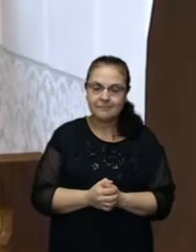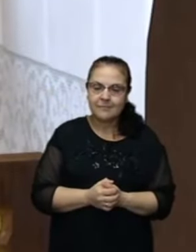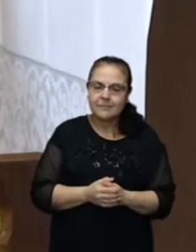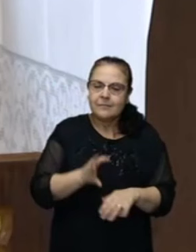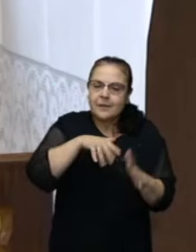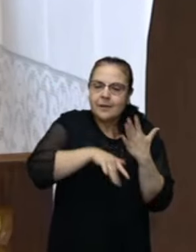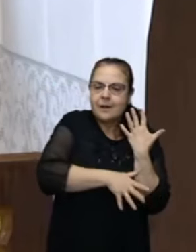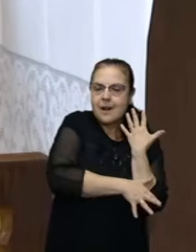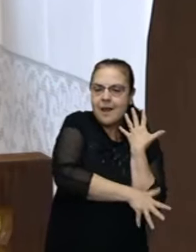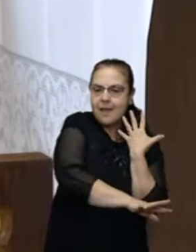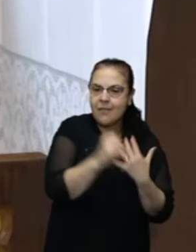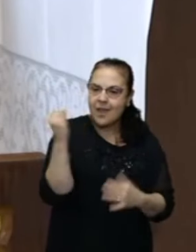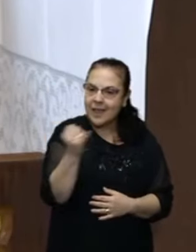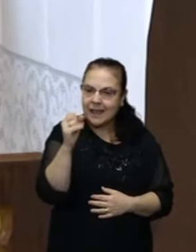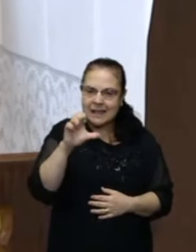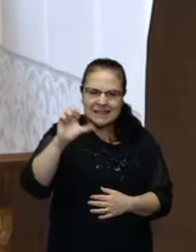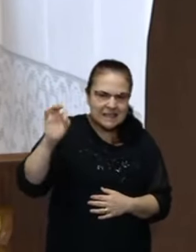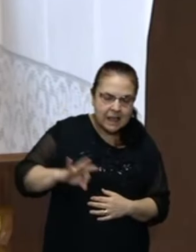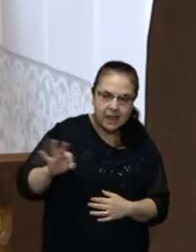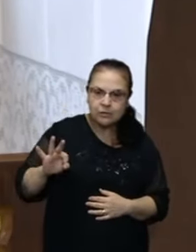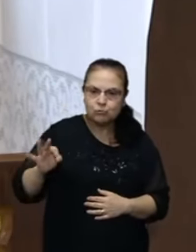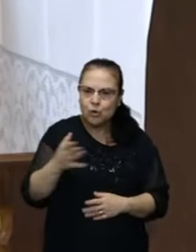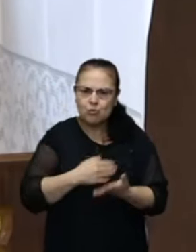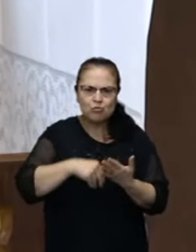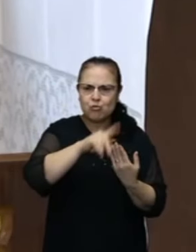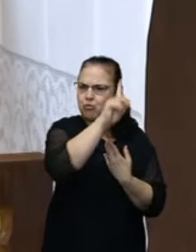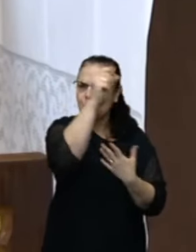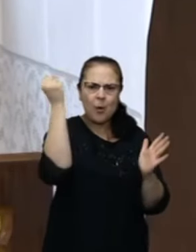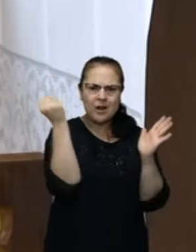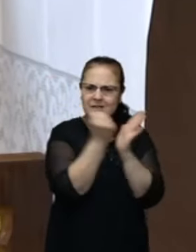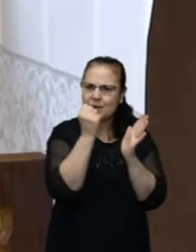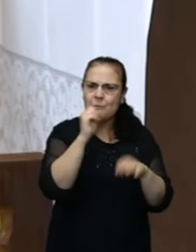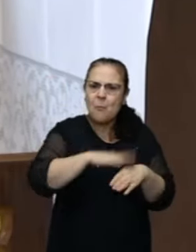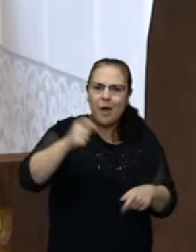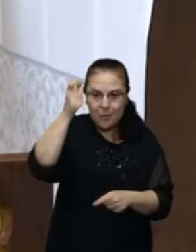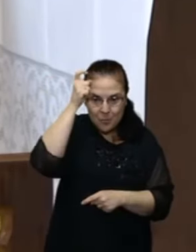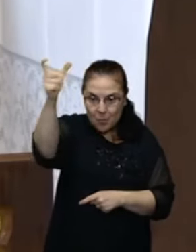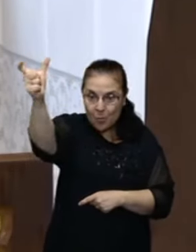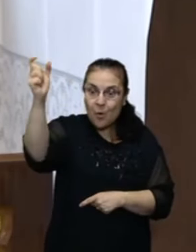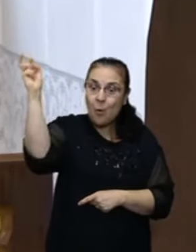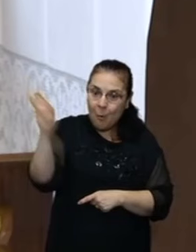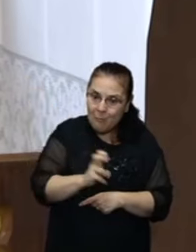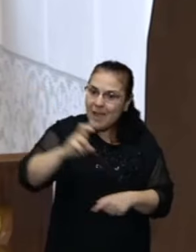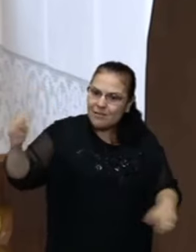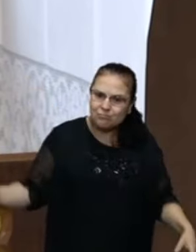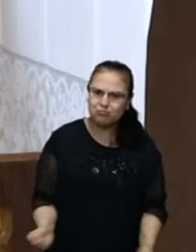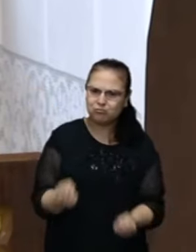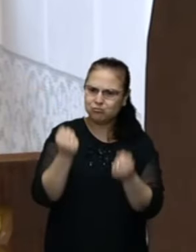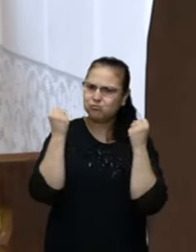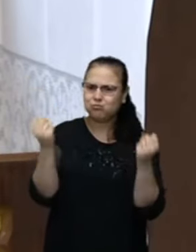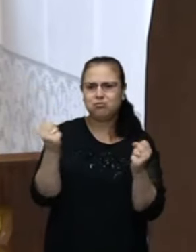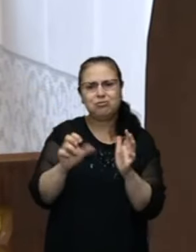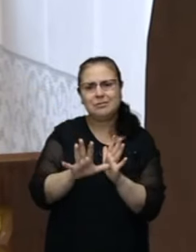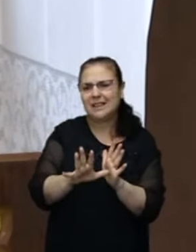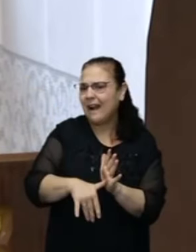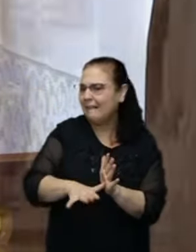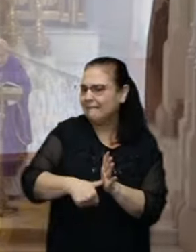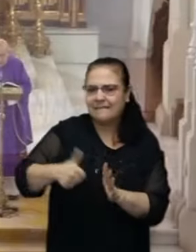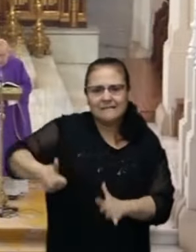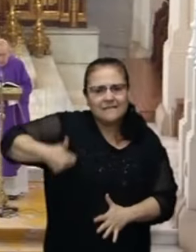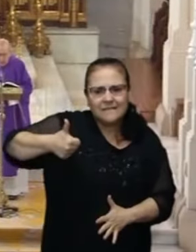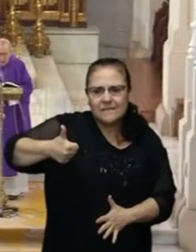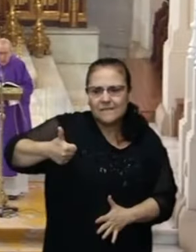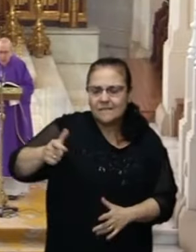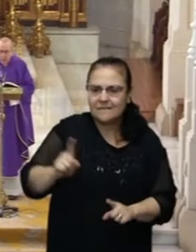Raíz de Jesé, que te alzas como un signo para los pueblos, ven a librarnos, no tardes más.